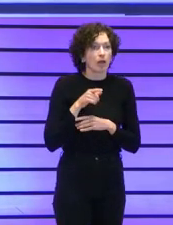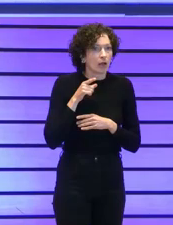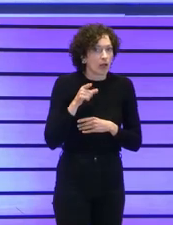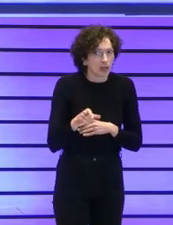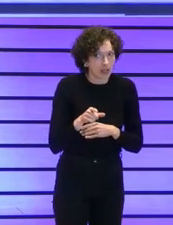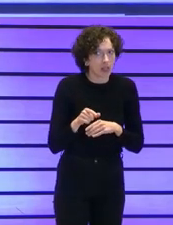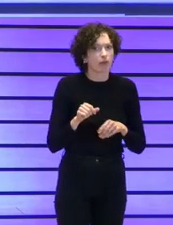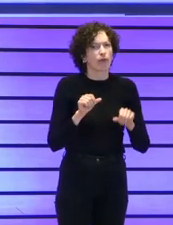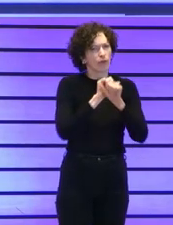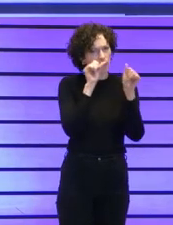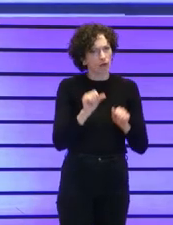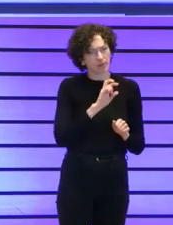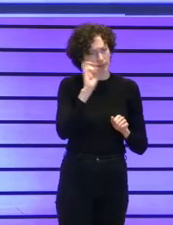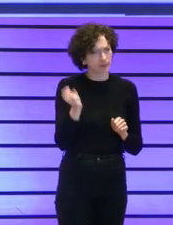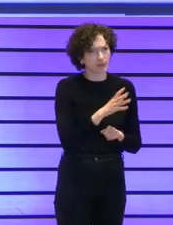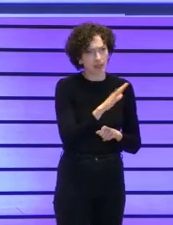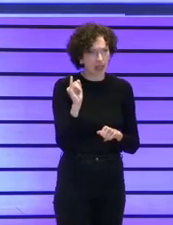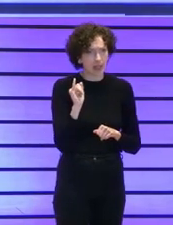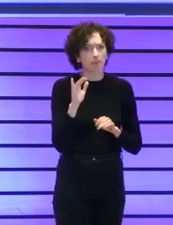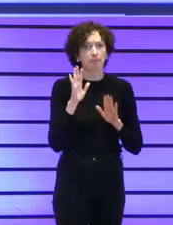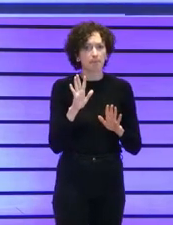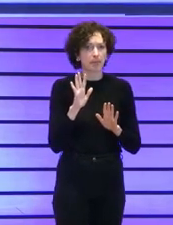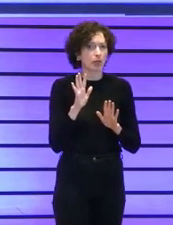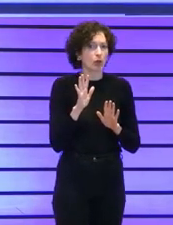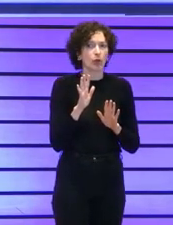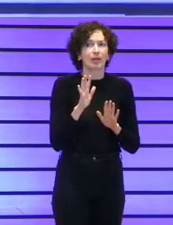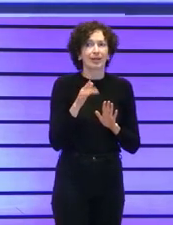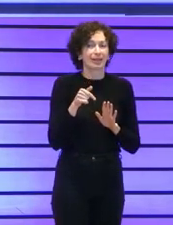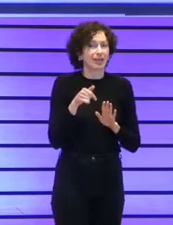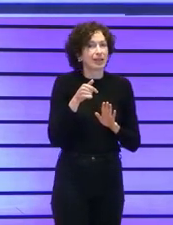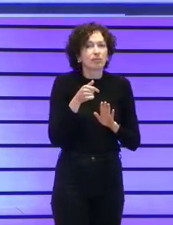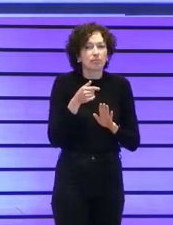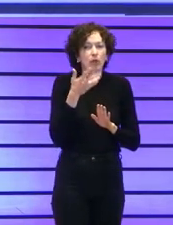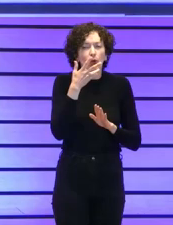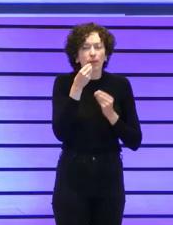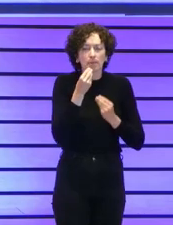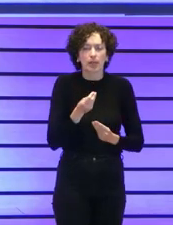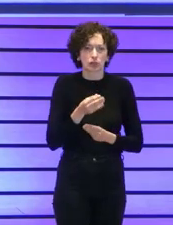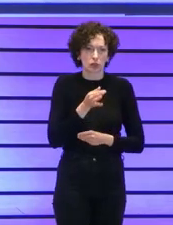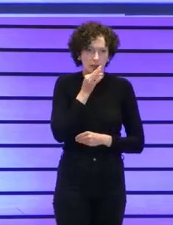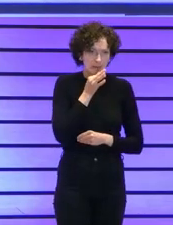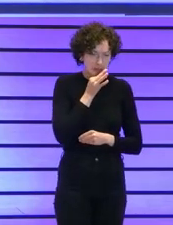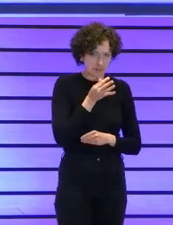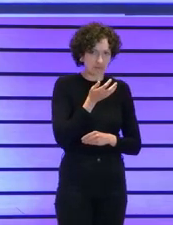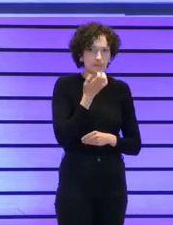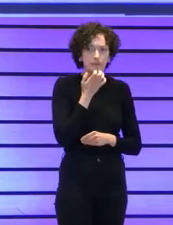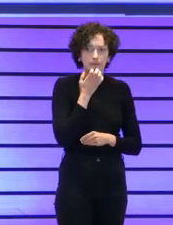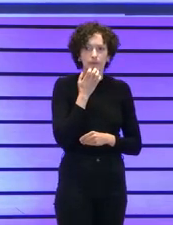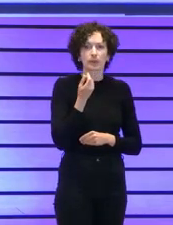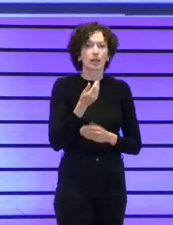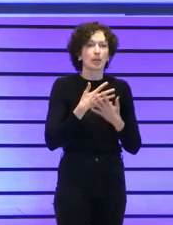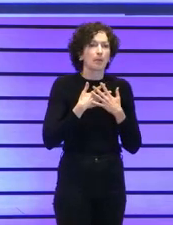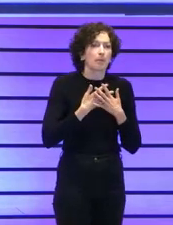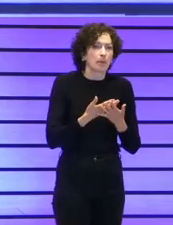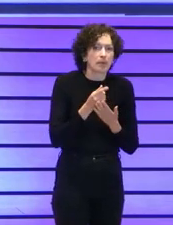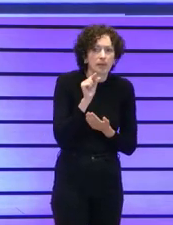fórmulas que no se han explorado a potencial. Me refiero, por ejemplo, a micromecenazgo.